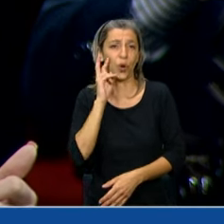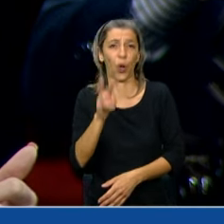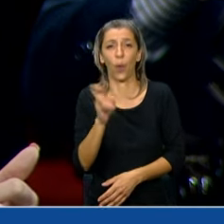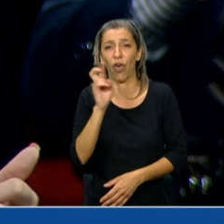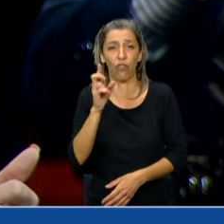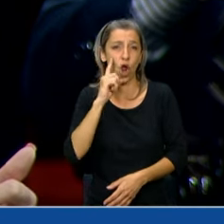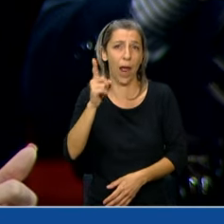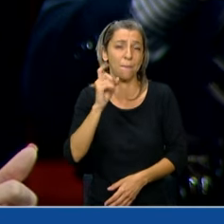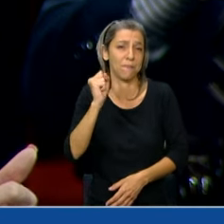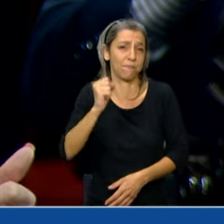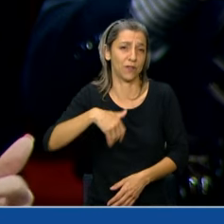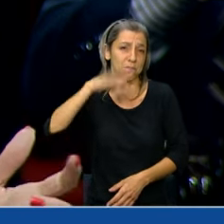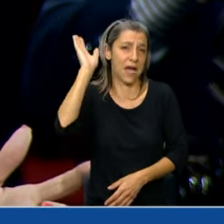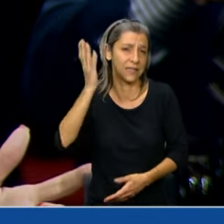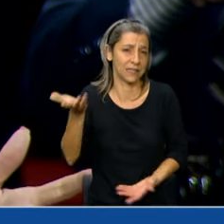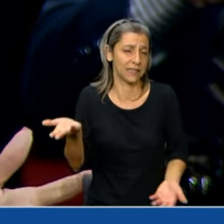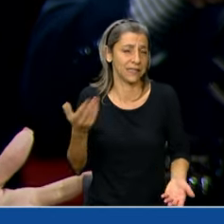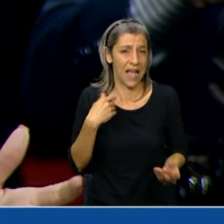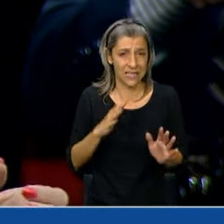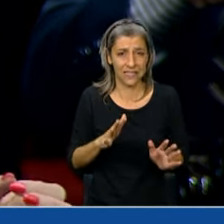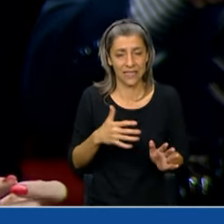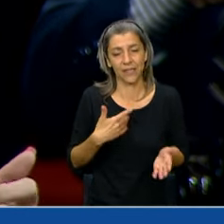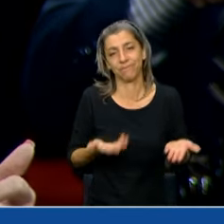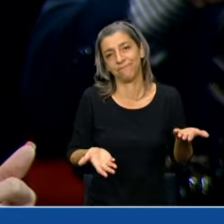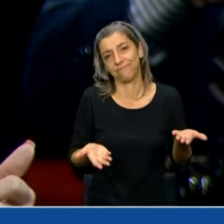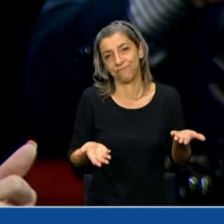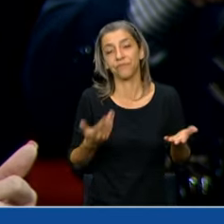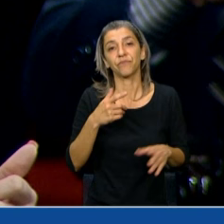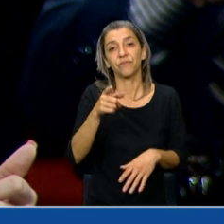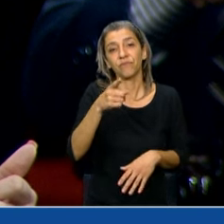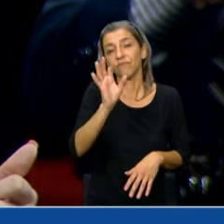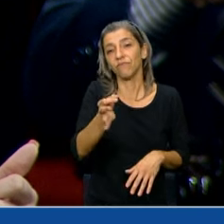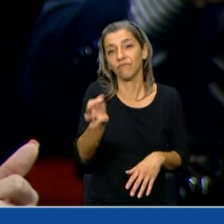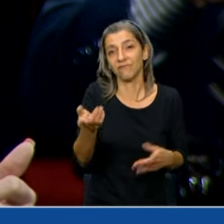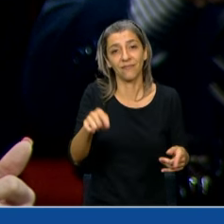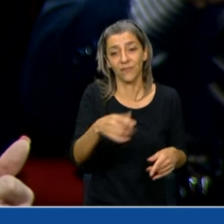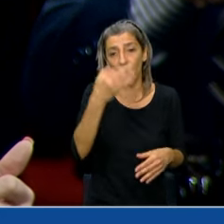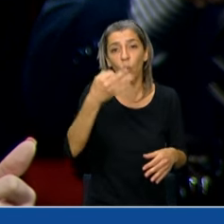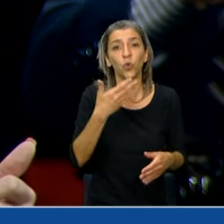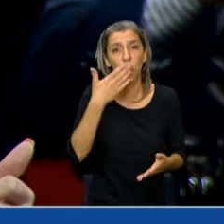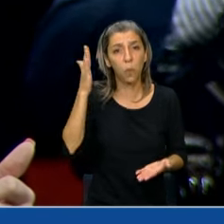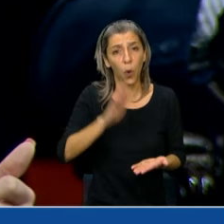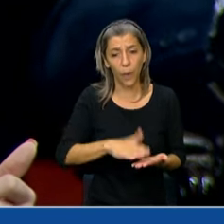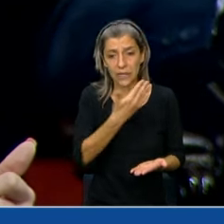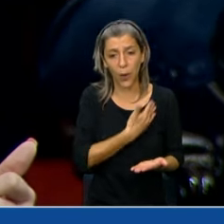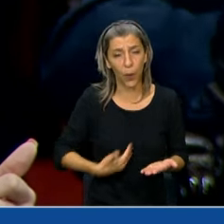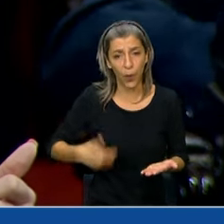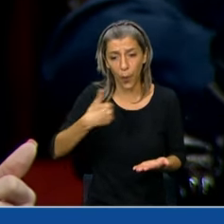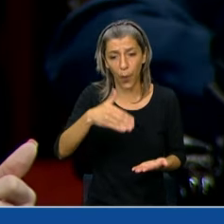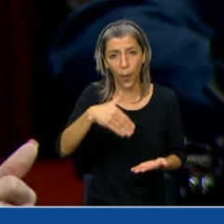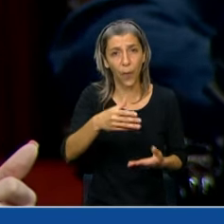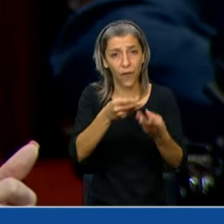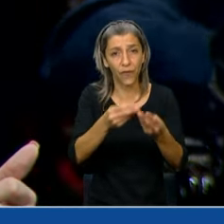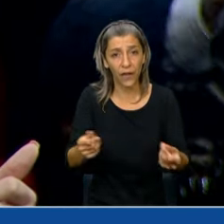más de 1000 pes y lo están prometiendo como digo en el fin de su gobierno Después de 4 años sin haber